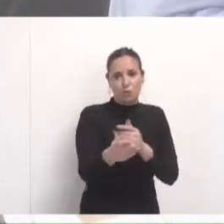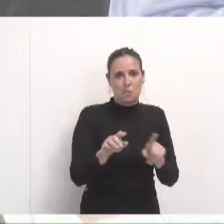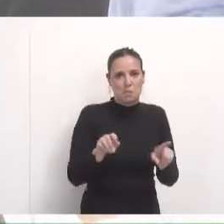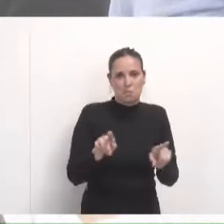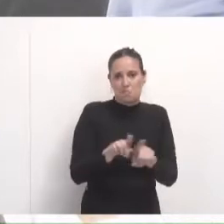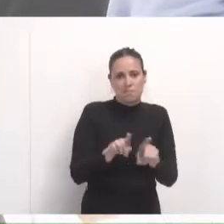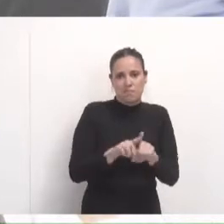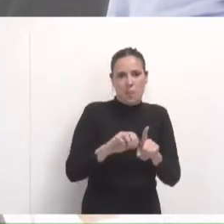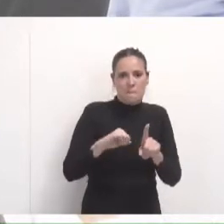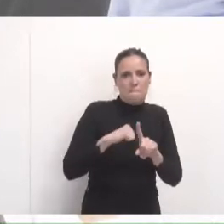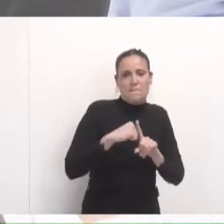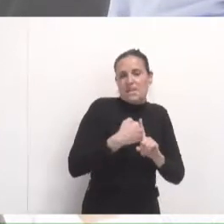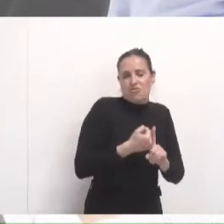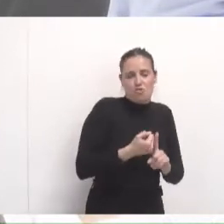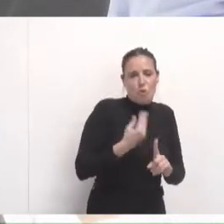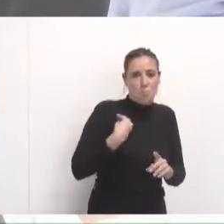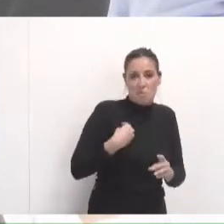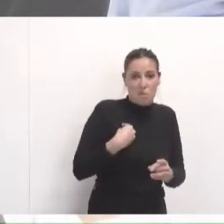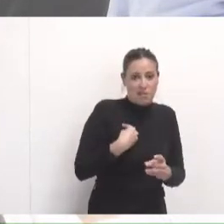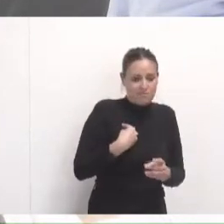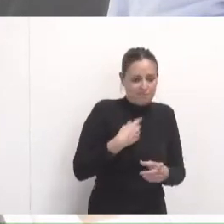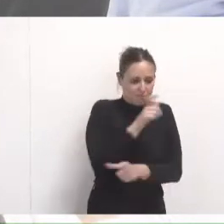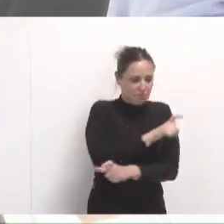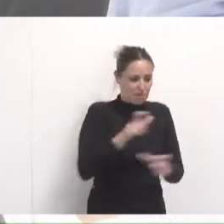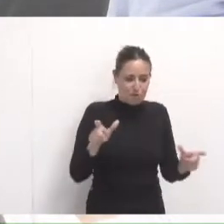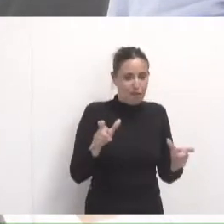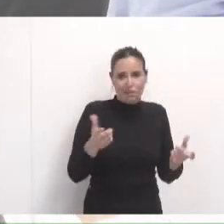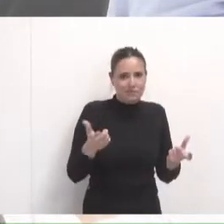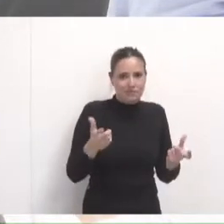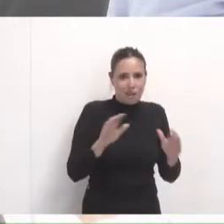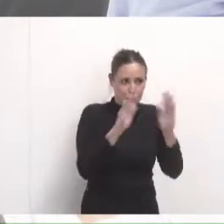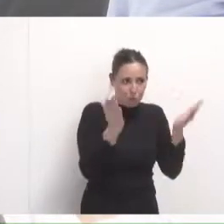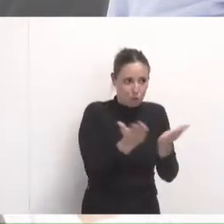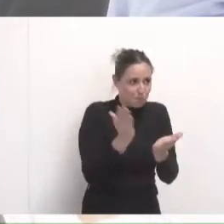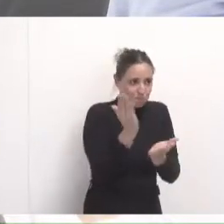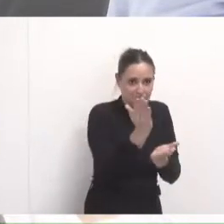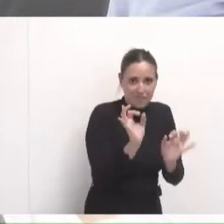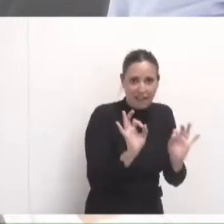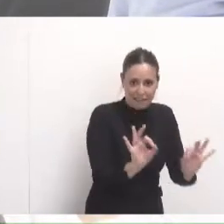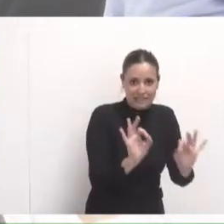genera, pues, evidentemente, la actividad humana, ¿no? Todo depende o genera